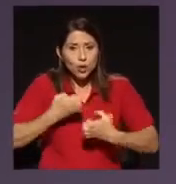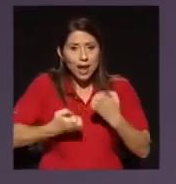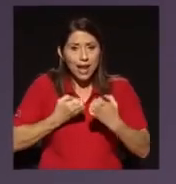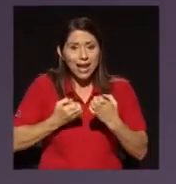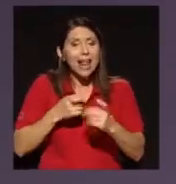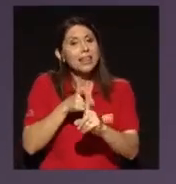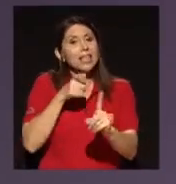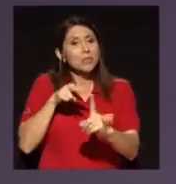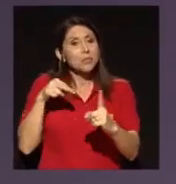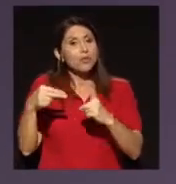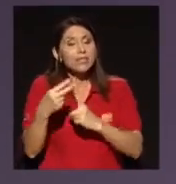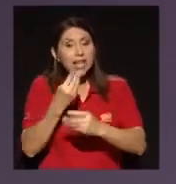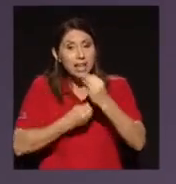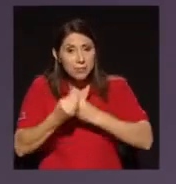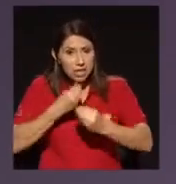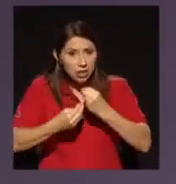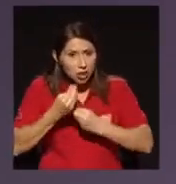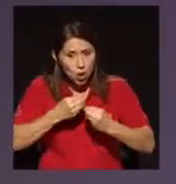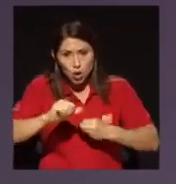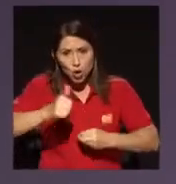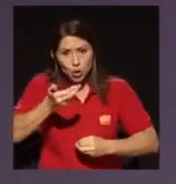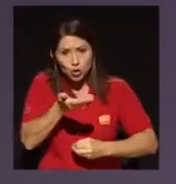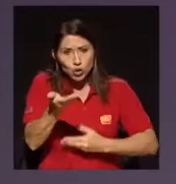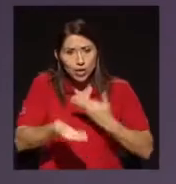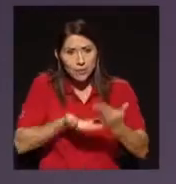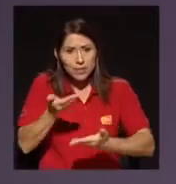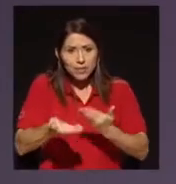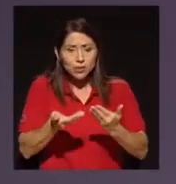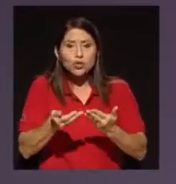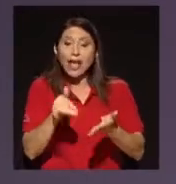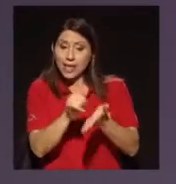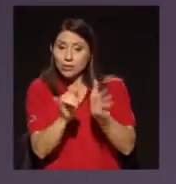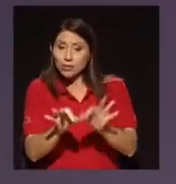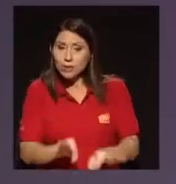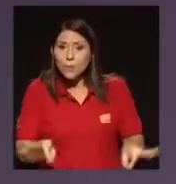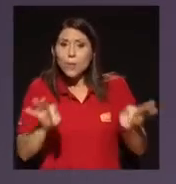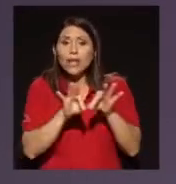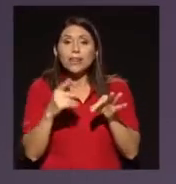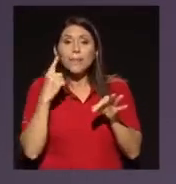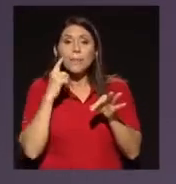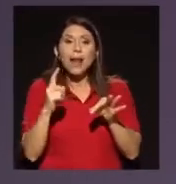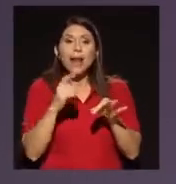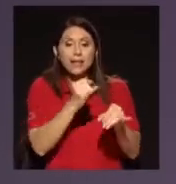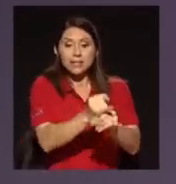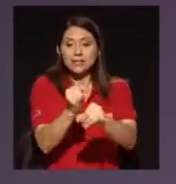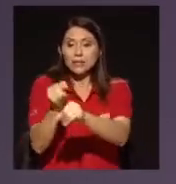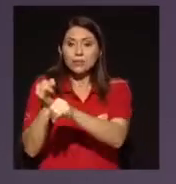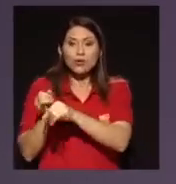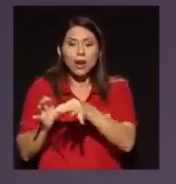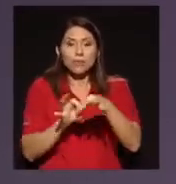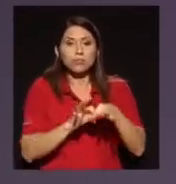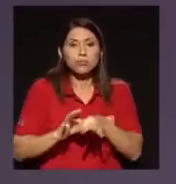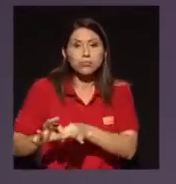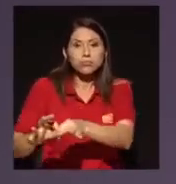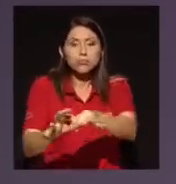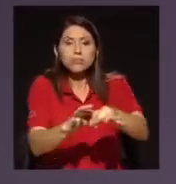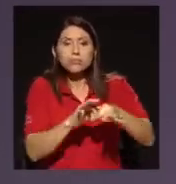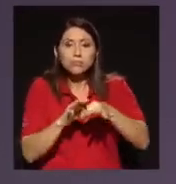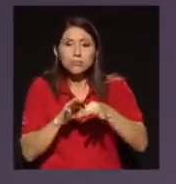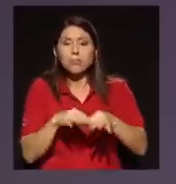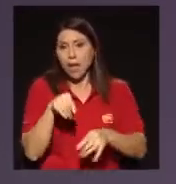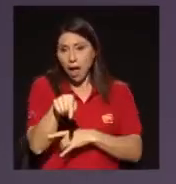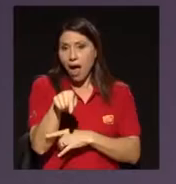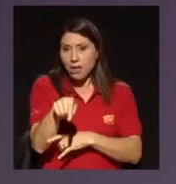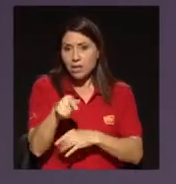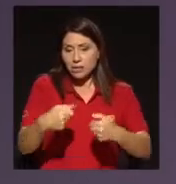punto de vista de alimentación y otros servicios, eso es importante desde el punto de vista de articulación institucional. Ahí está la condición o